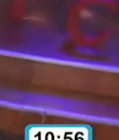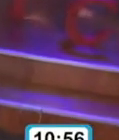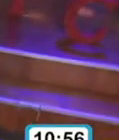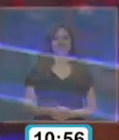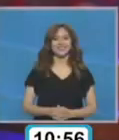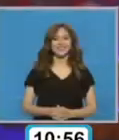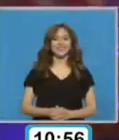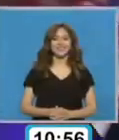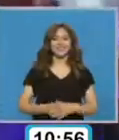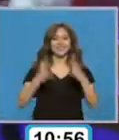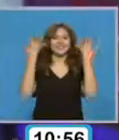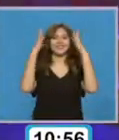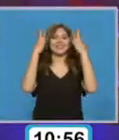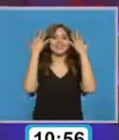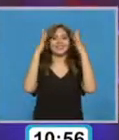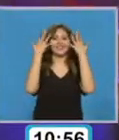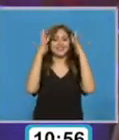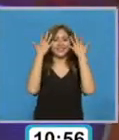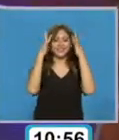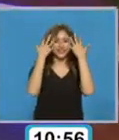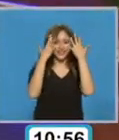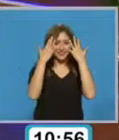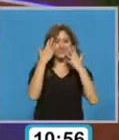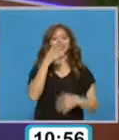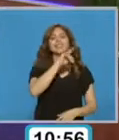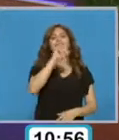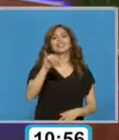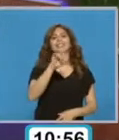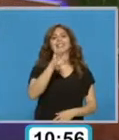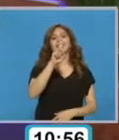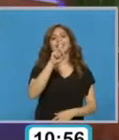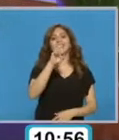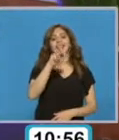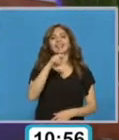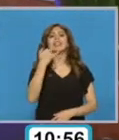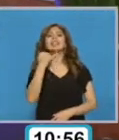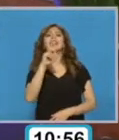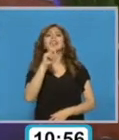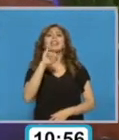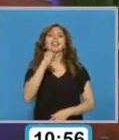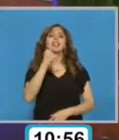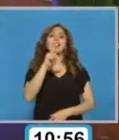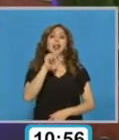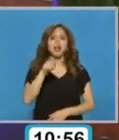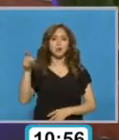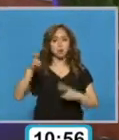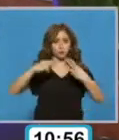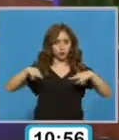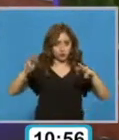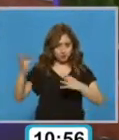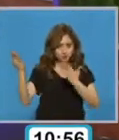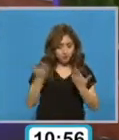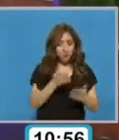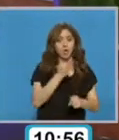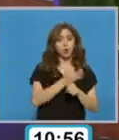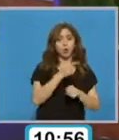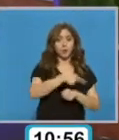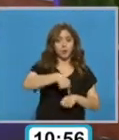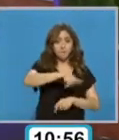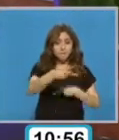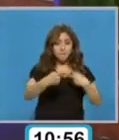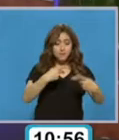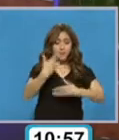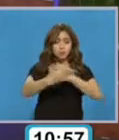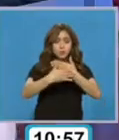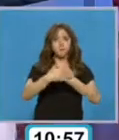El aplauso para Jaden y Dylan, que estuvieron con nosotros aquí en el musical. Y bueno, están preparando su próximo material discográfico, esto